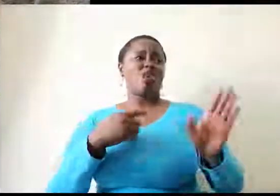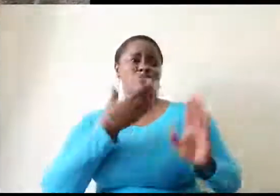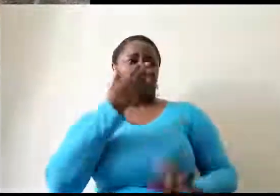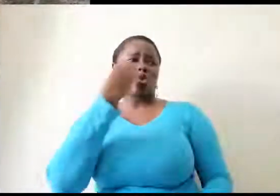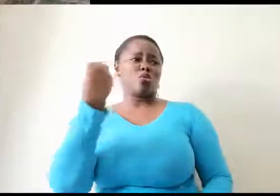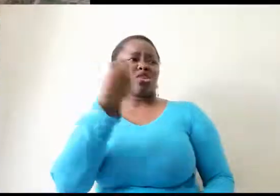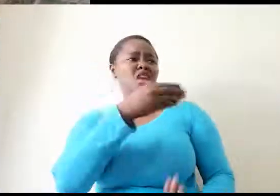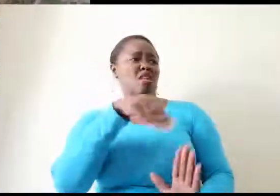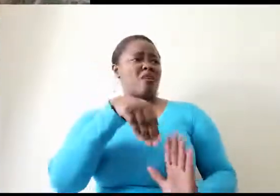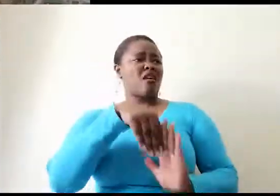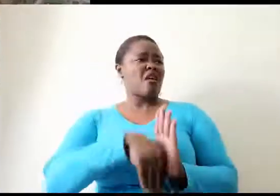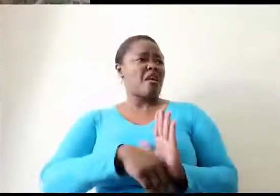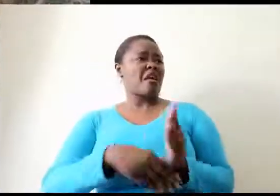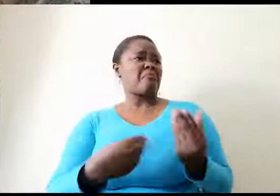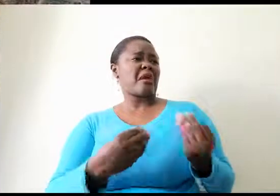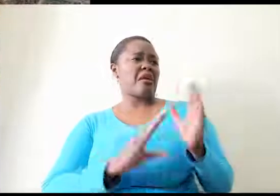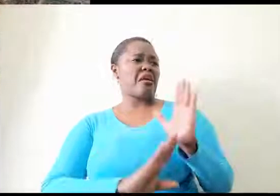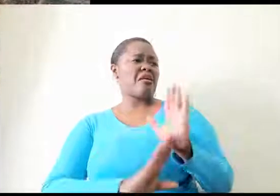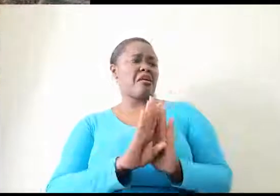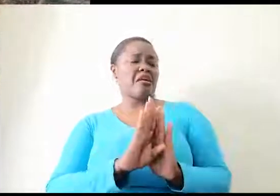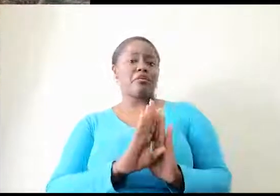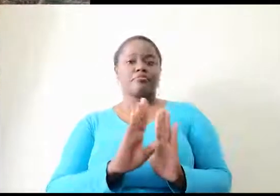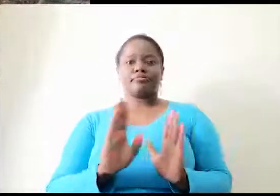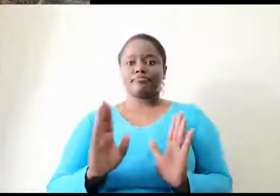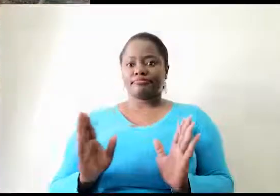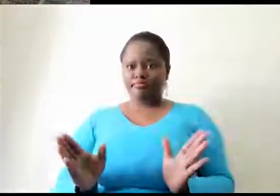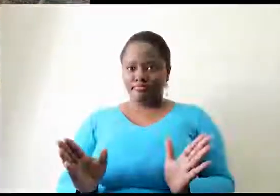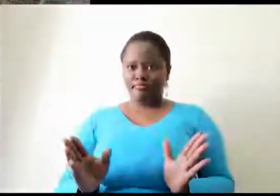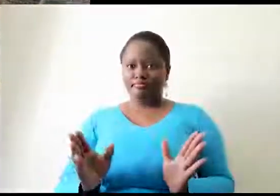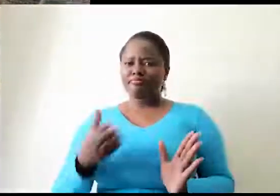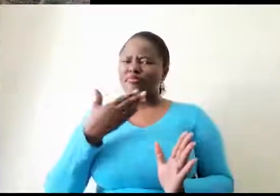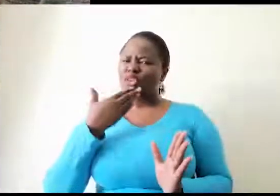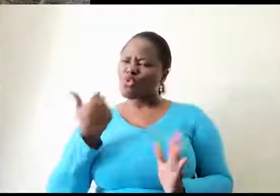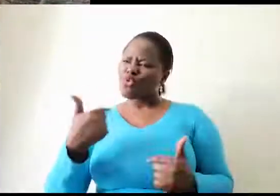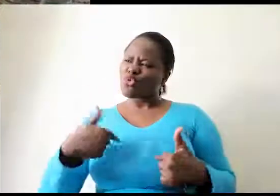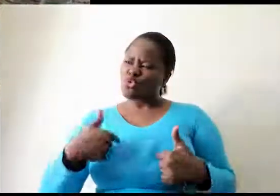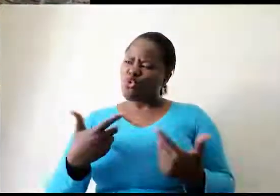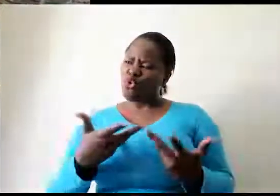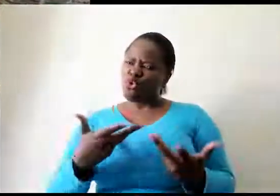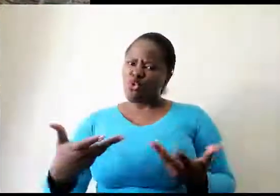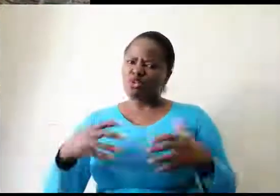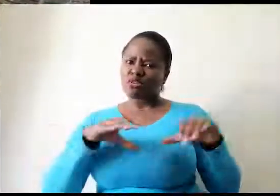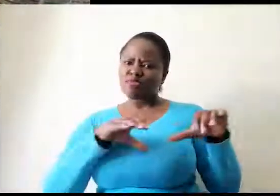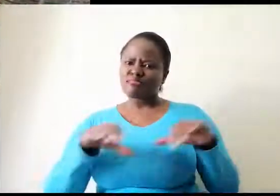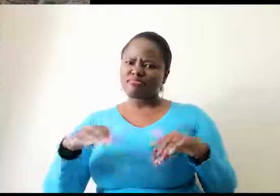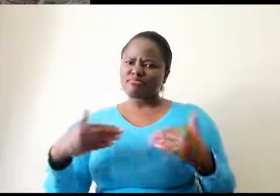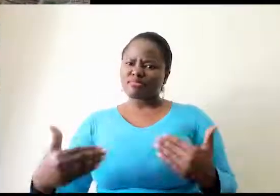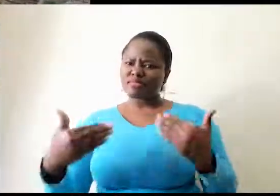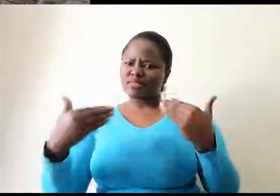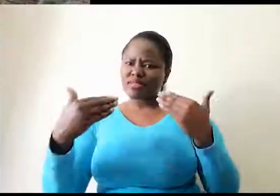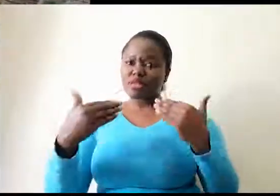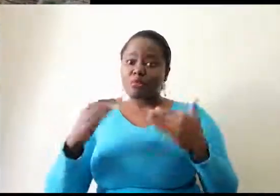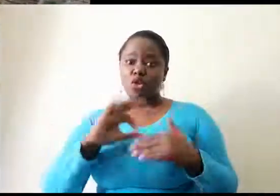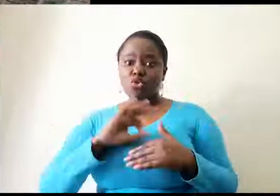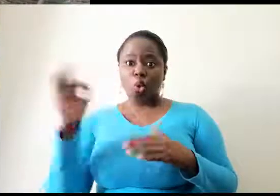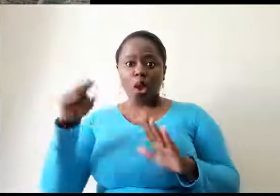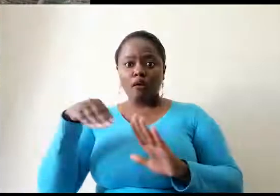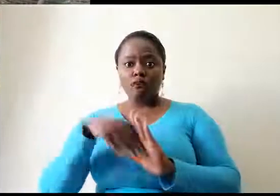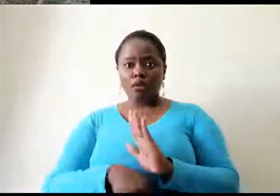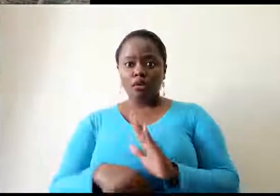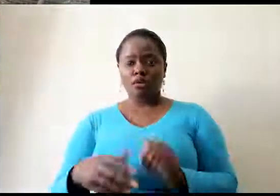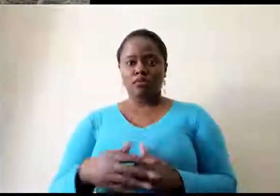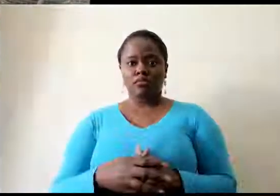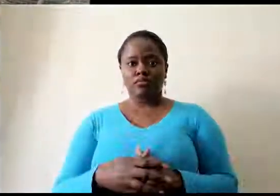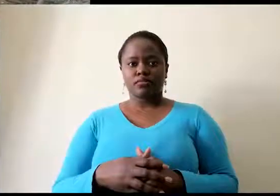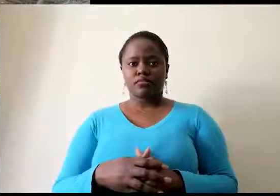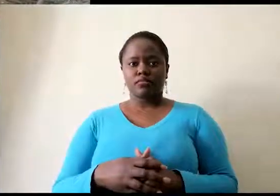demás, por ejemplo. Si aprendemos a valorar más lo que hacemos, nunca sentiremos fracaso. Es